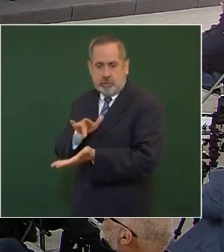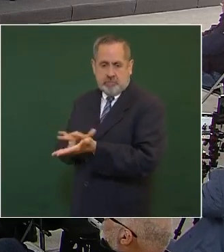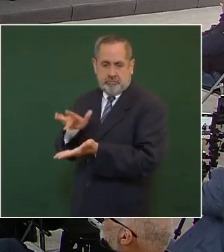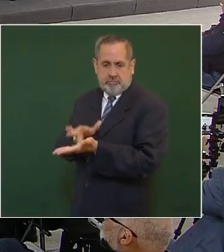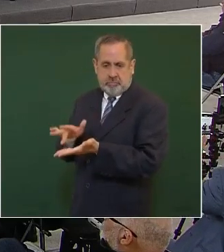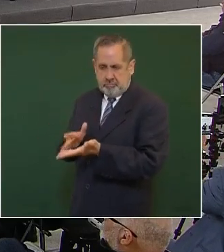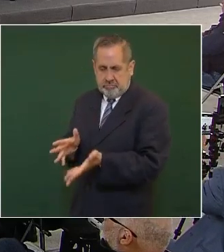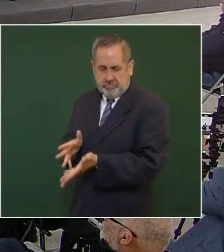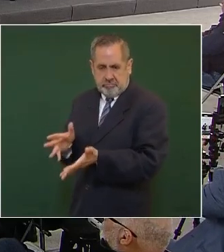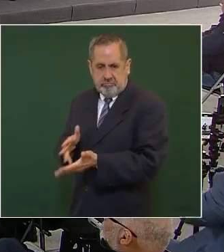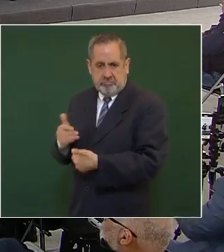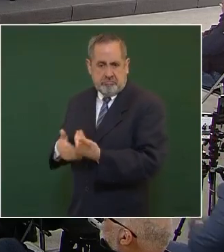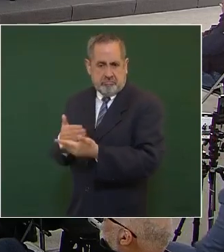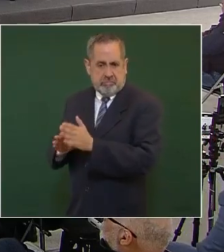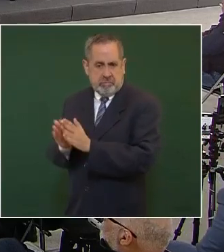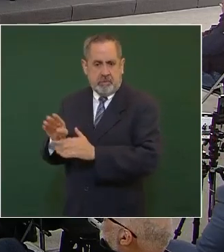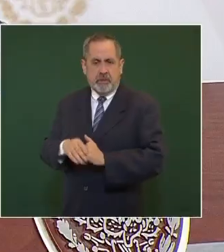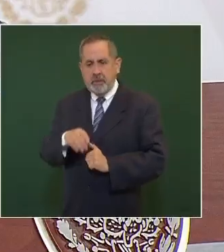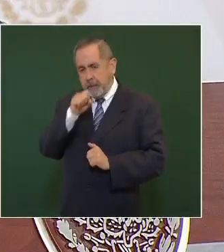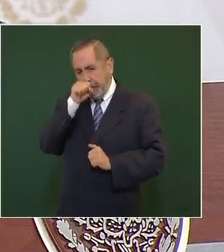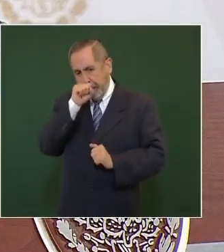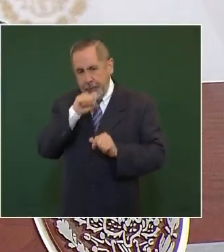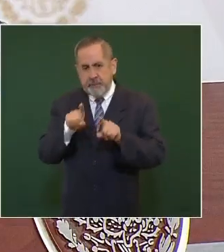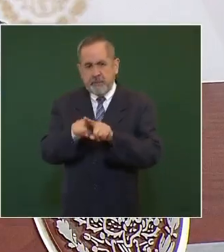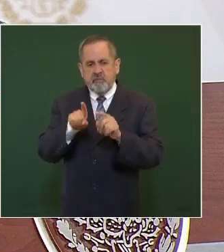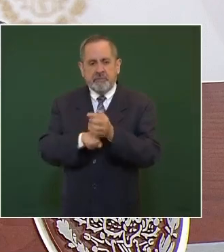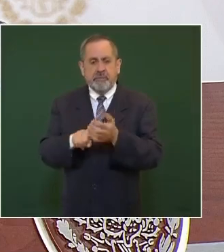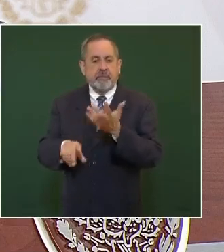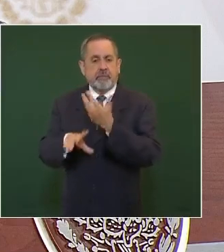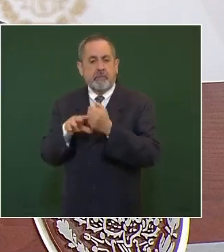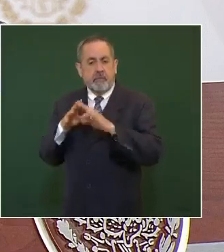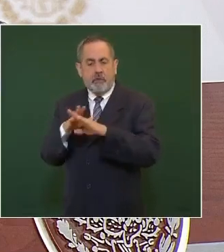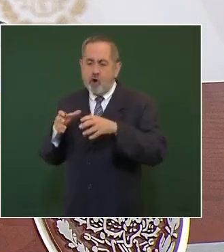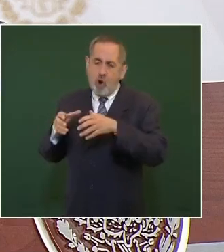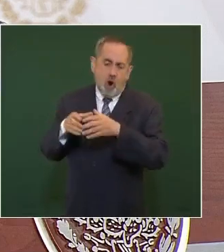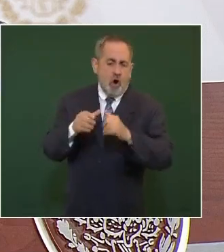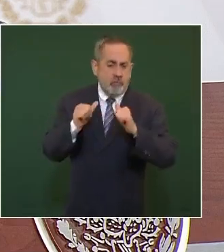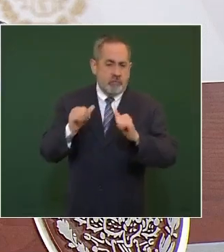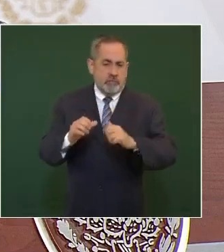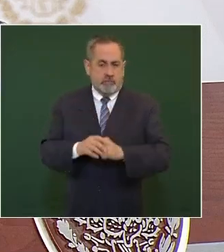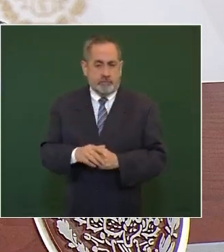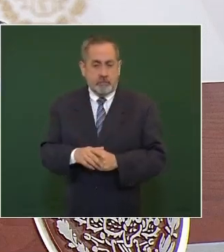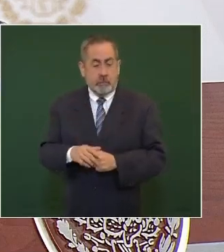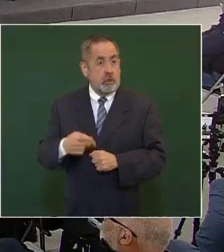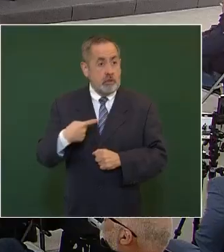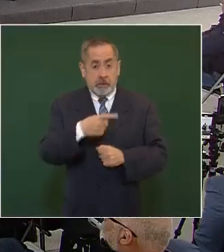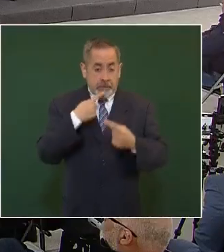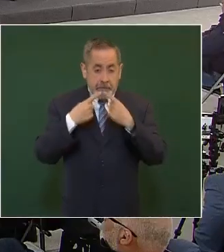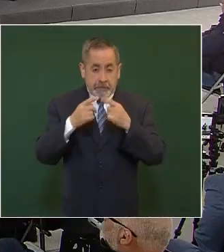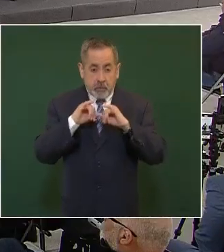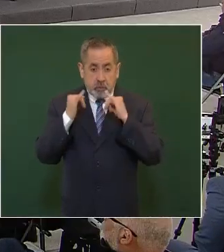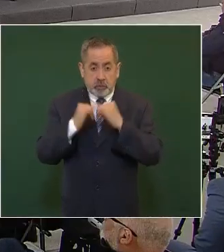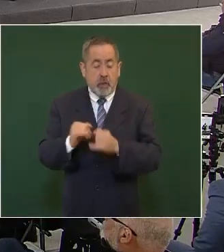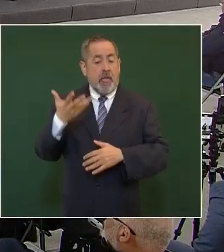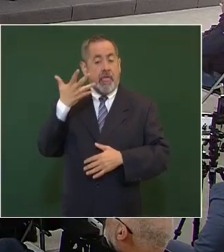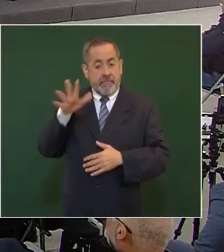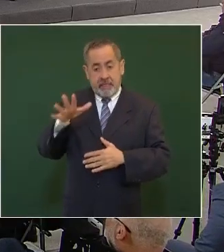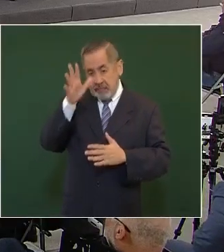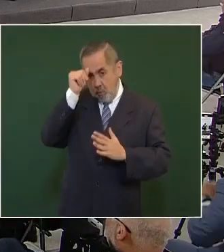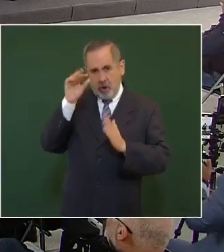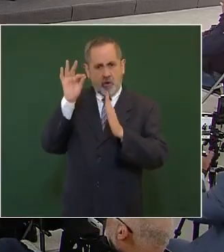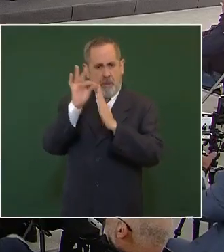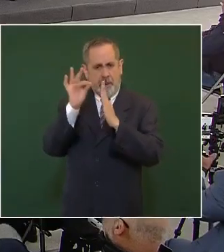desarrollo. Y desde luego expandir las vías de migración ordenadas. Logramos 10 acuerdos